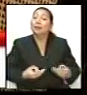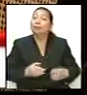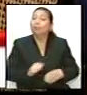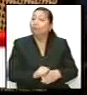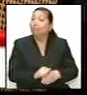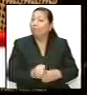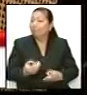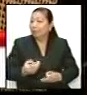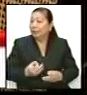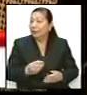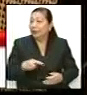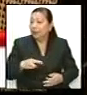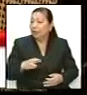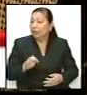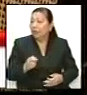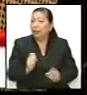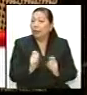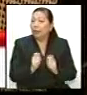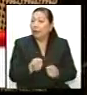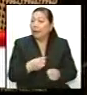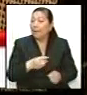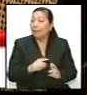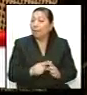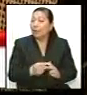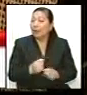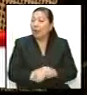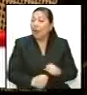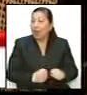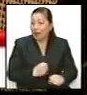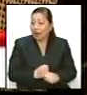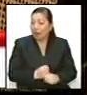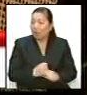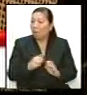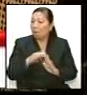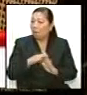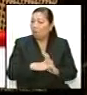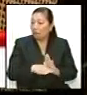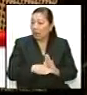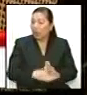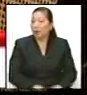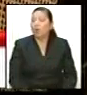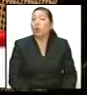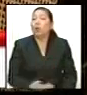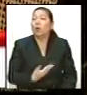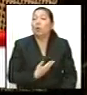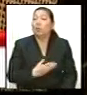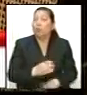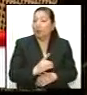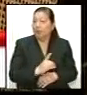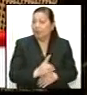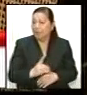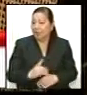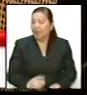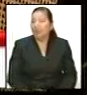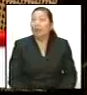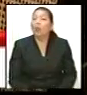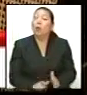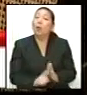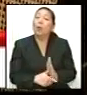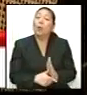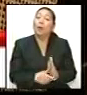práctica presupuestal del MEF de otorgar al inicio del año presupuestos bajos para los gobiernos descentralizados y